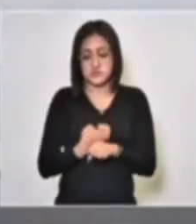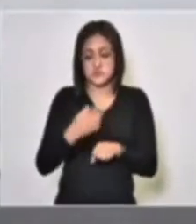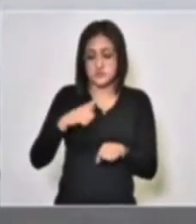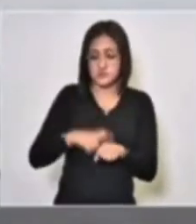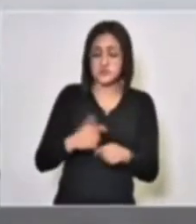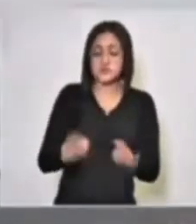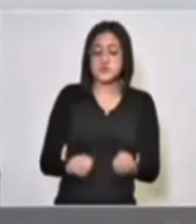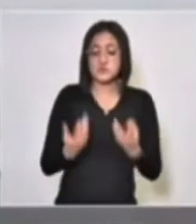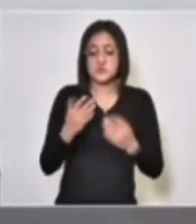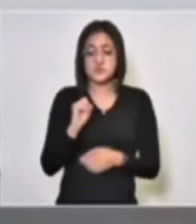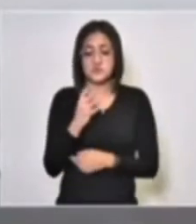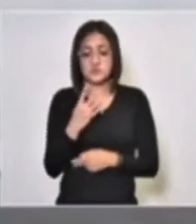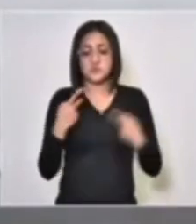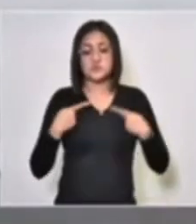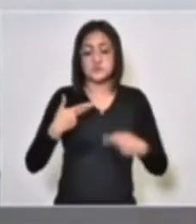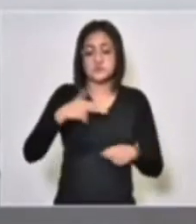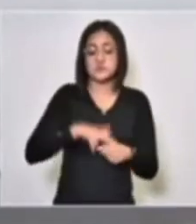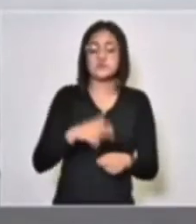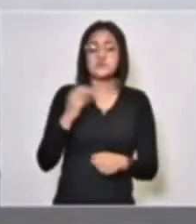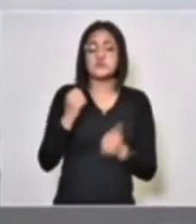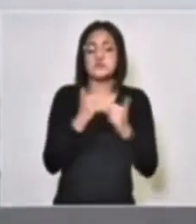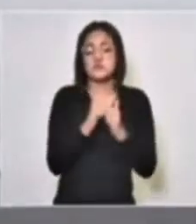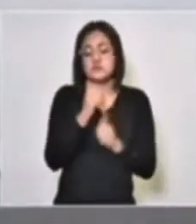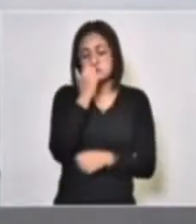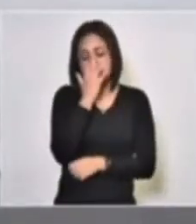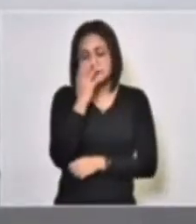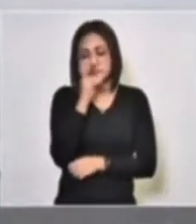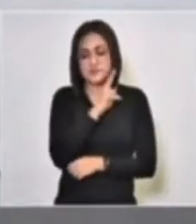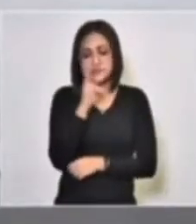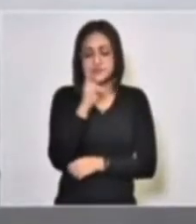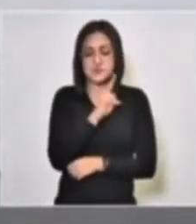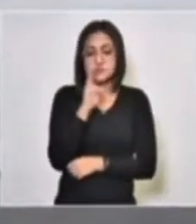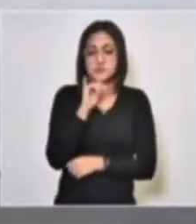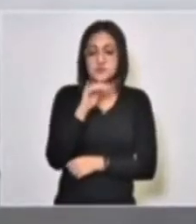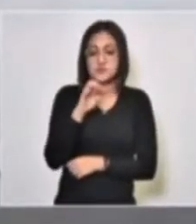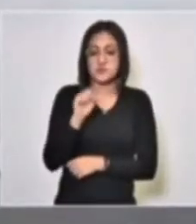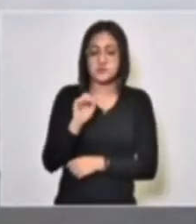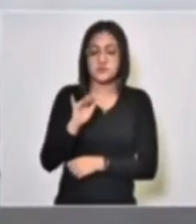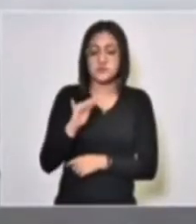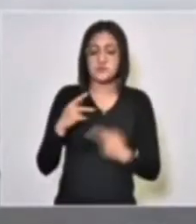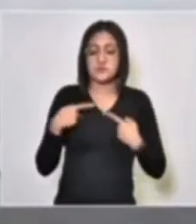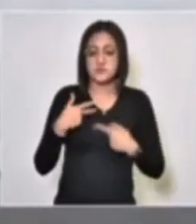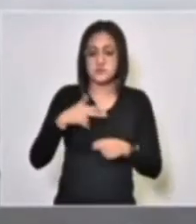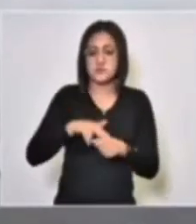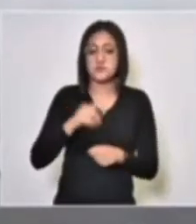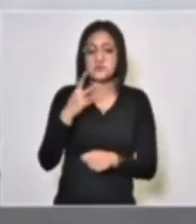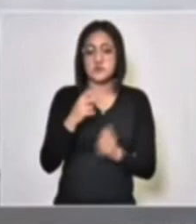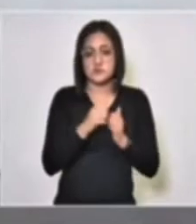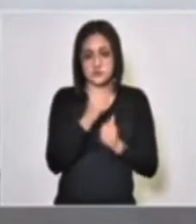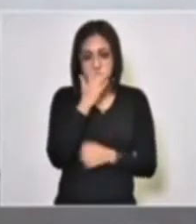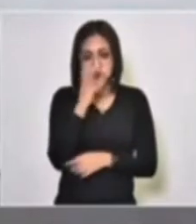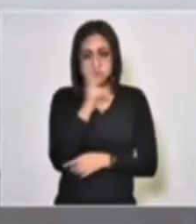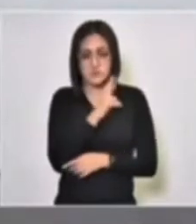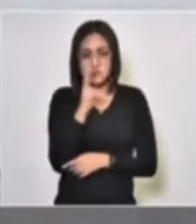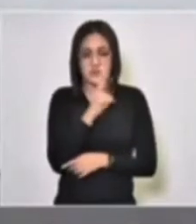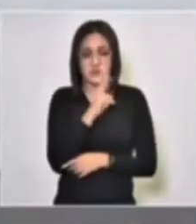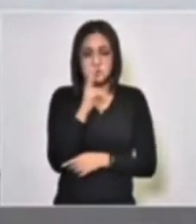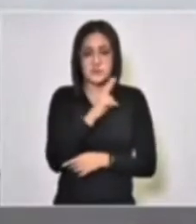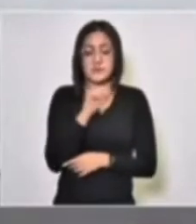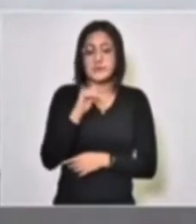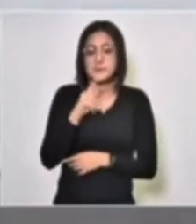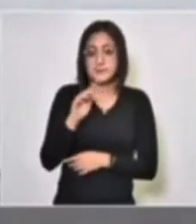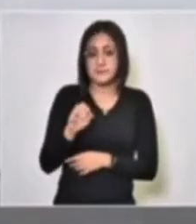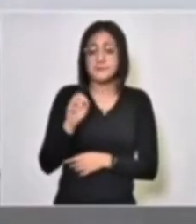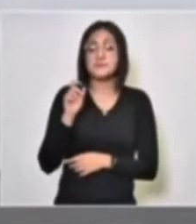salud, 64 hospitalizados, 9 con ventilación asistida. IMSS, 50 hospitalizados, 2 con ventilación asistida.